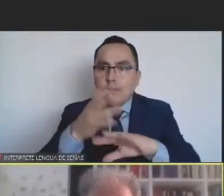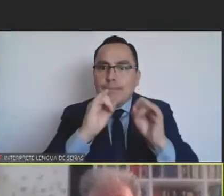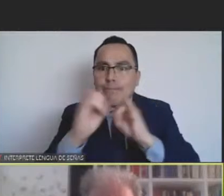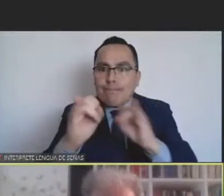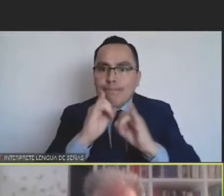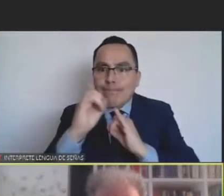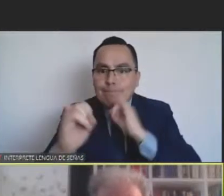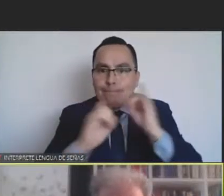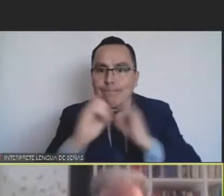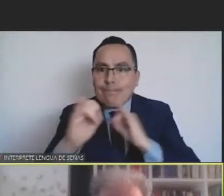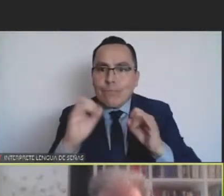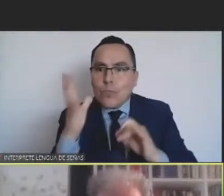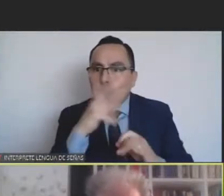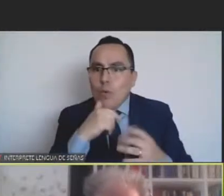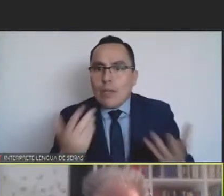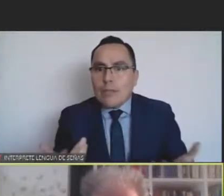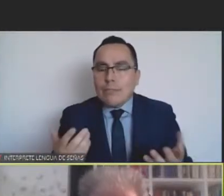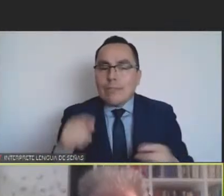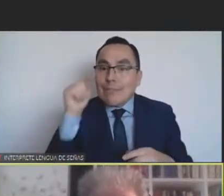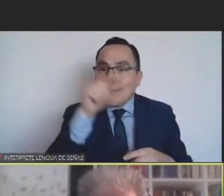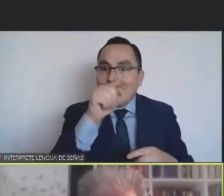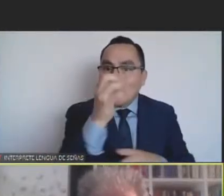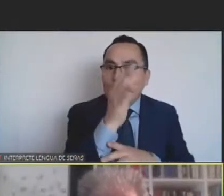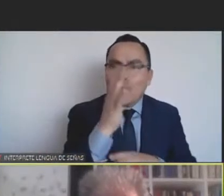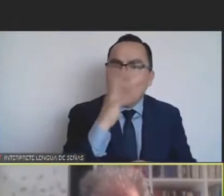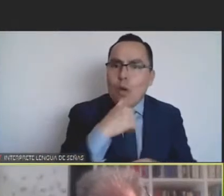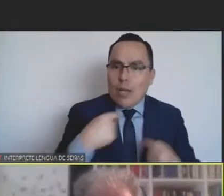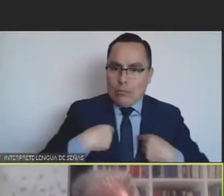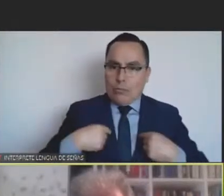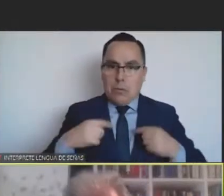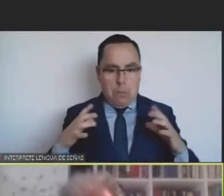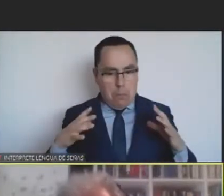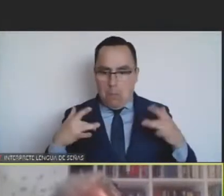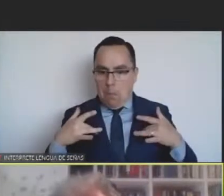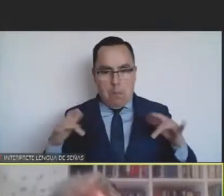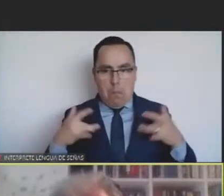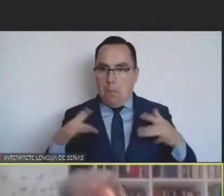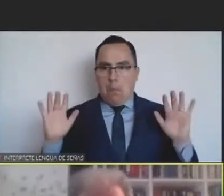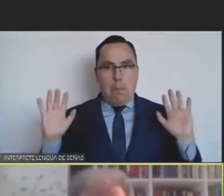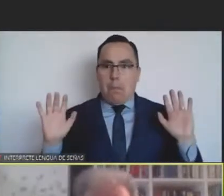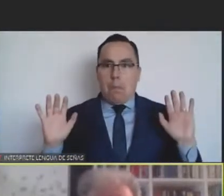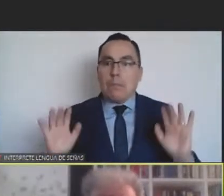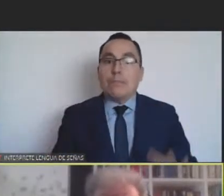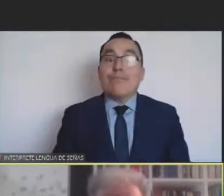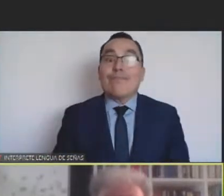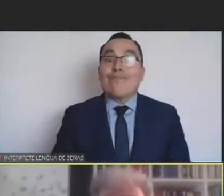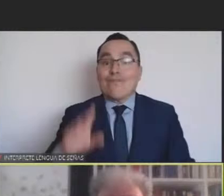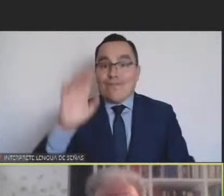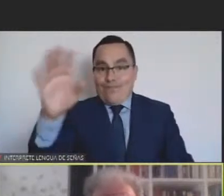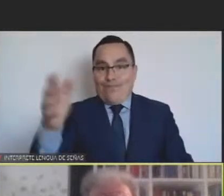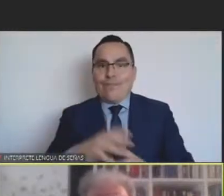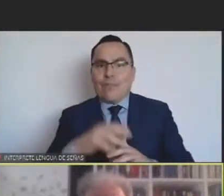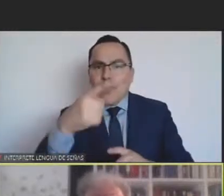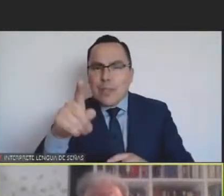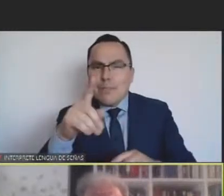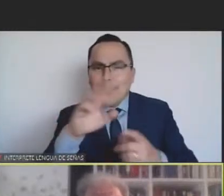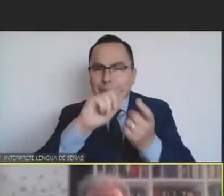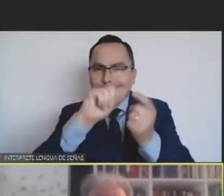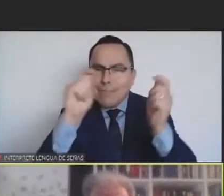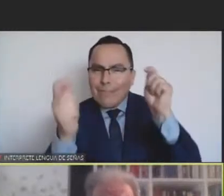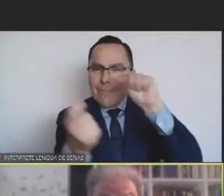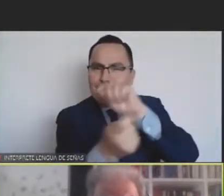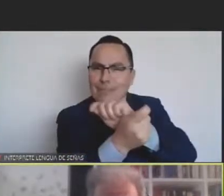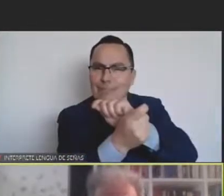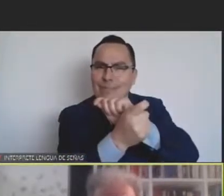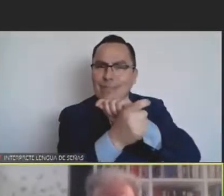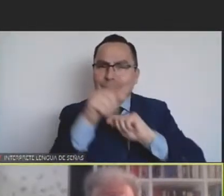de sus colegas tampoco han tenido ninguna reunión según esa página web. ¿Cuáles son las reformas para la ley de lobby? Bueno, primero de todo, sí celebrar